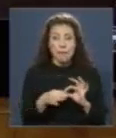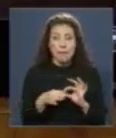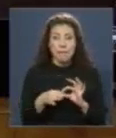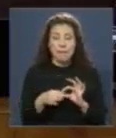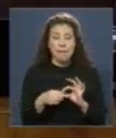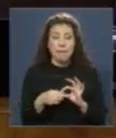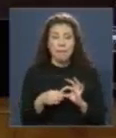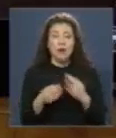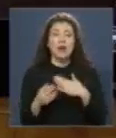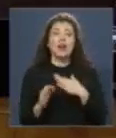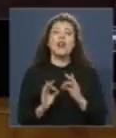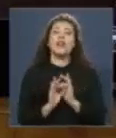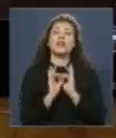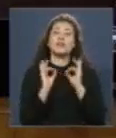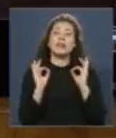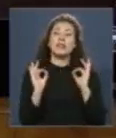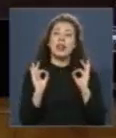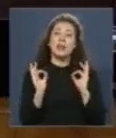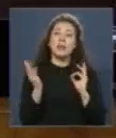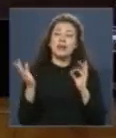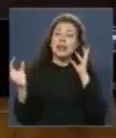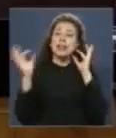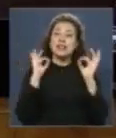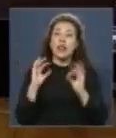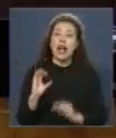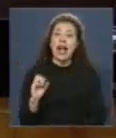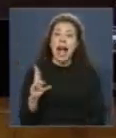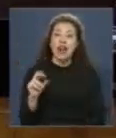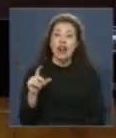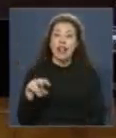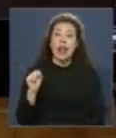forma especial, usted, señora Carolina,